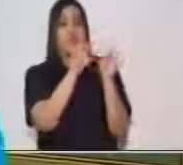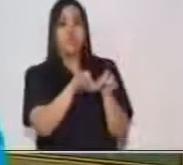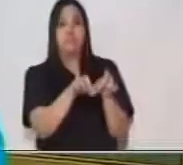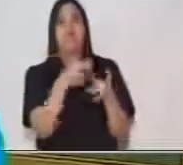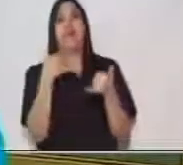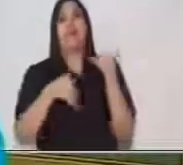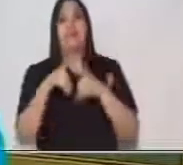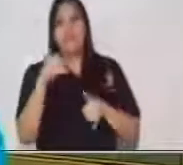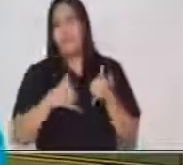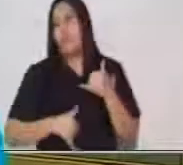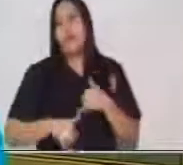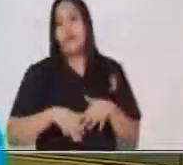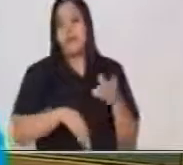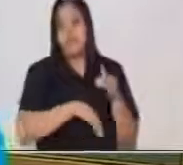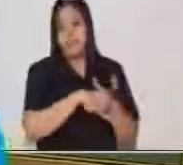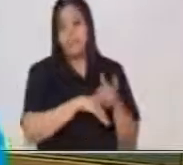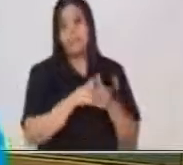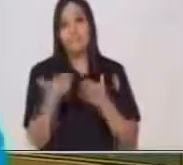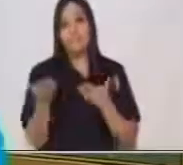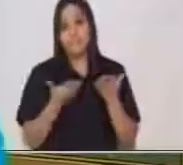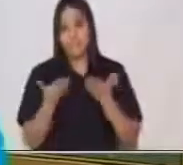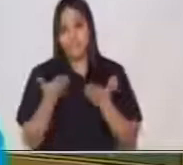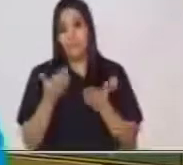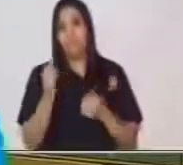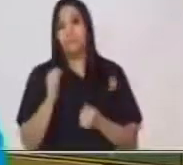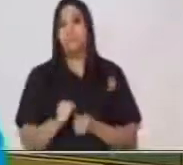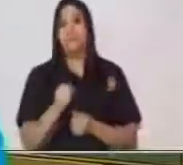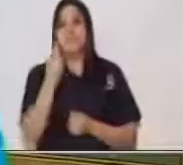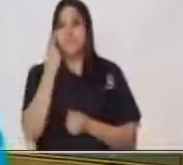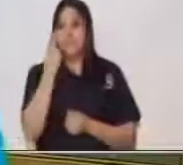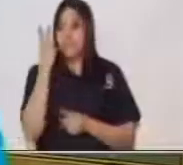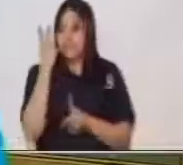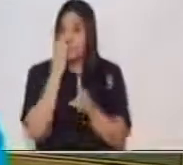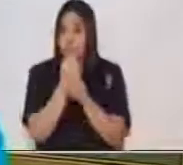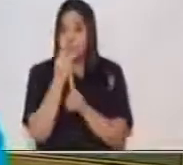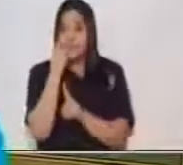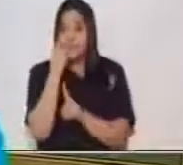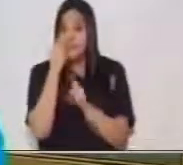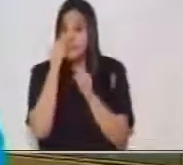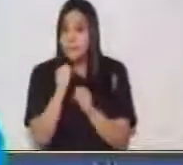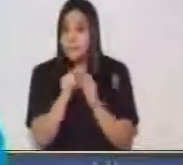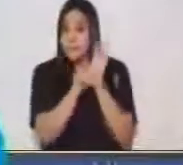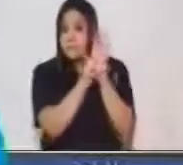un deporte, ¿verdad? Entonces, si te puedes dar cuenta, localizamos o